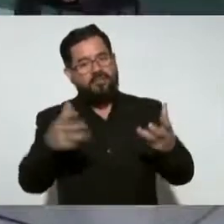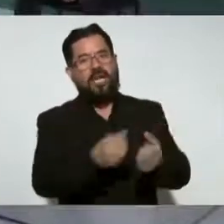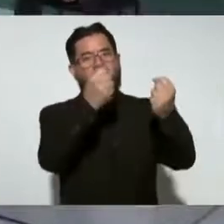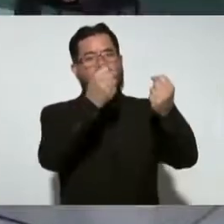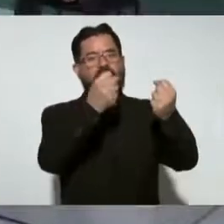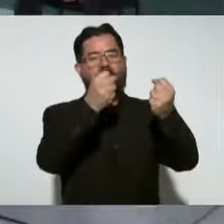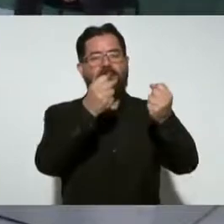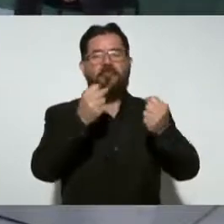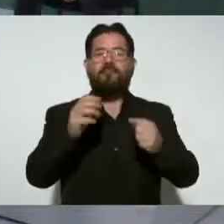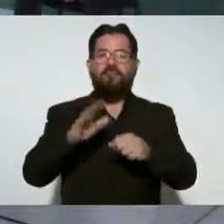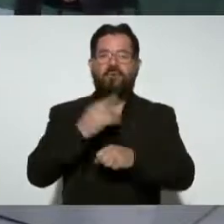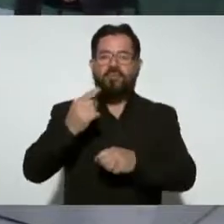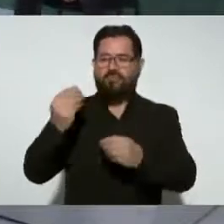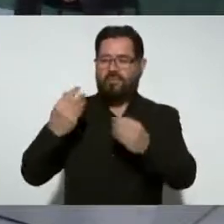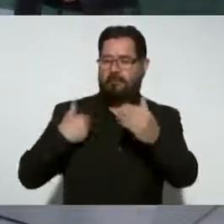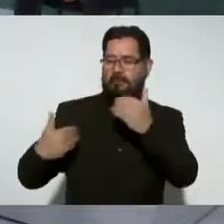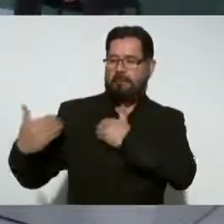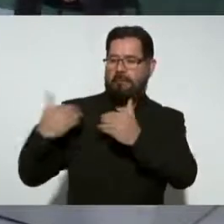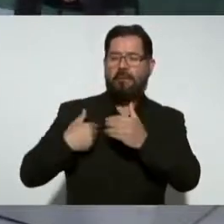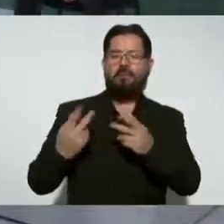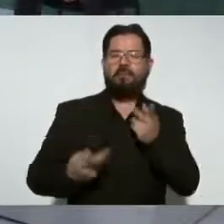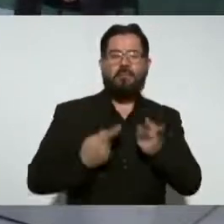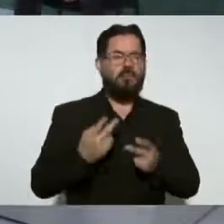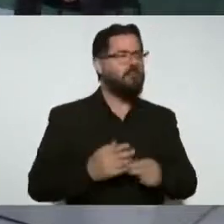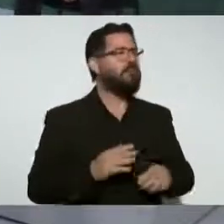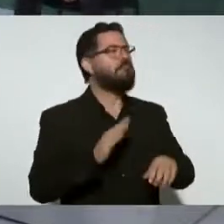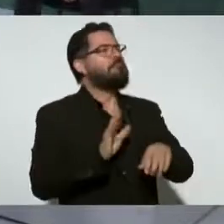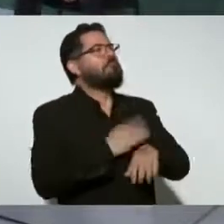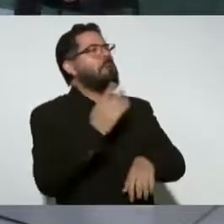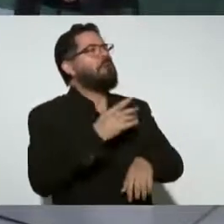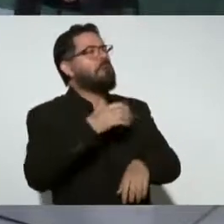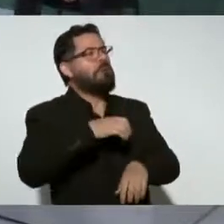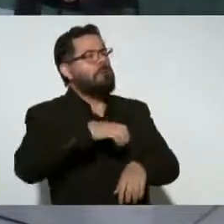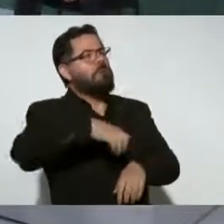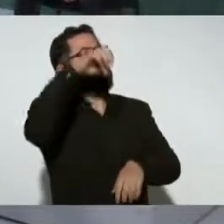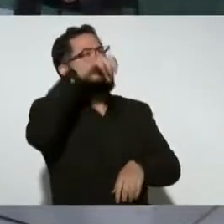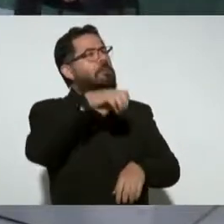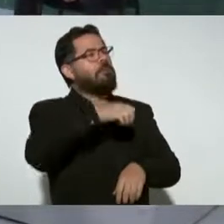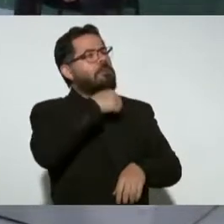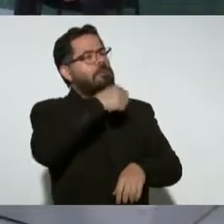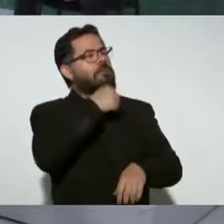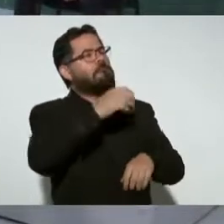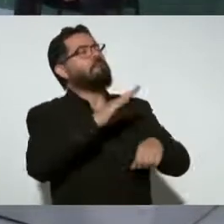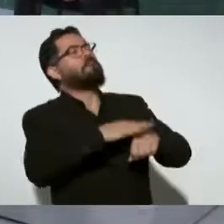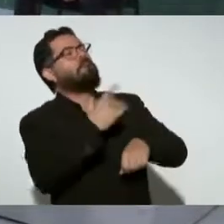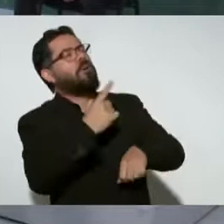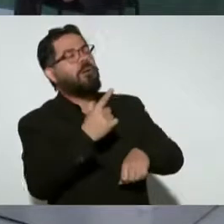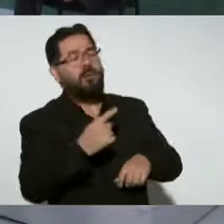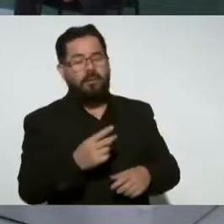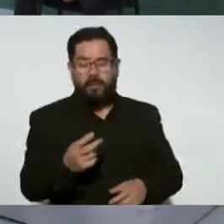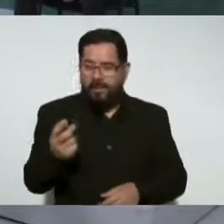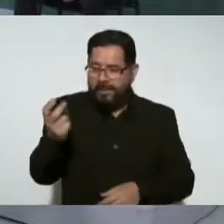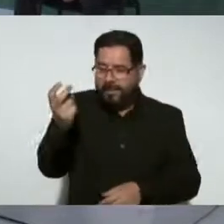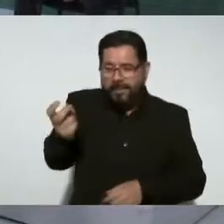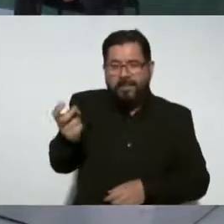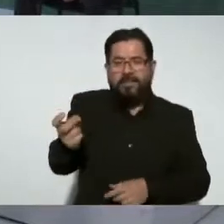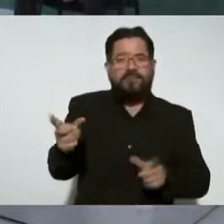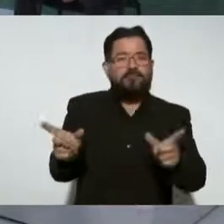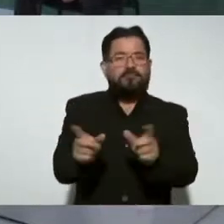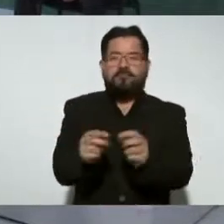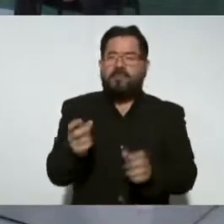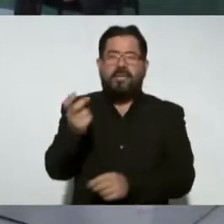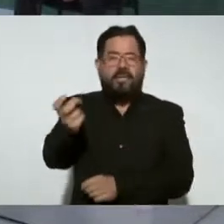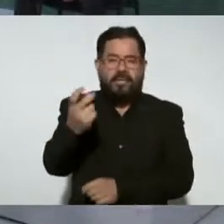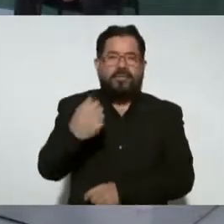a los adultos mayores? Porque eso es lo que se tiene que hacer